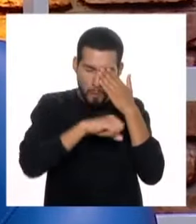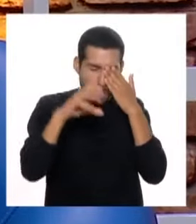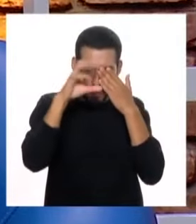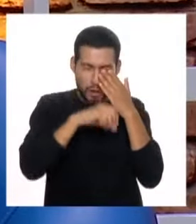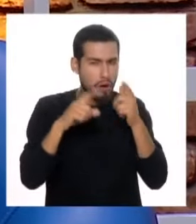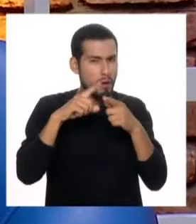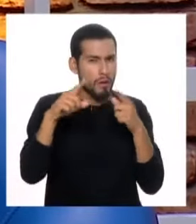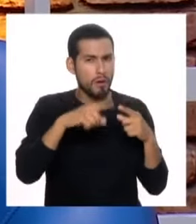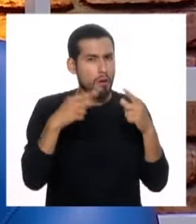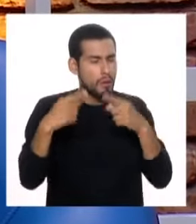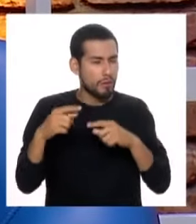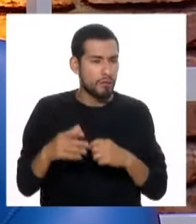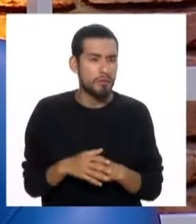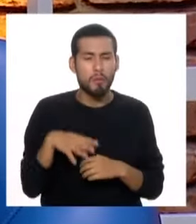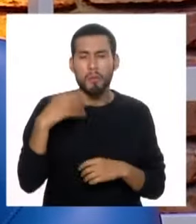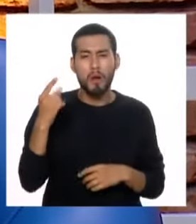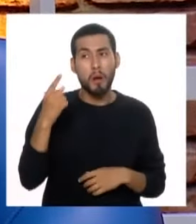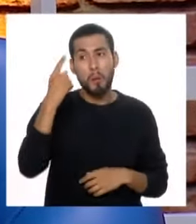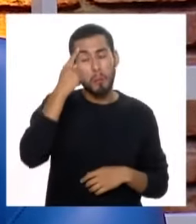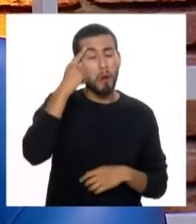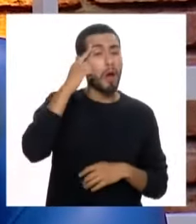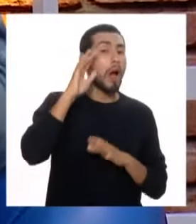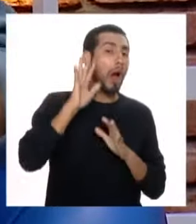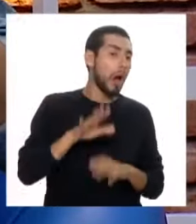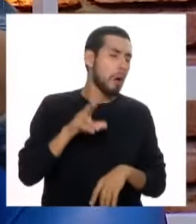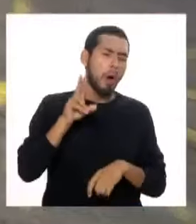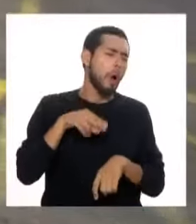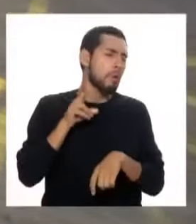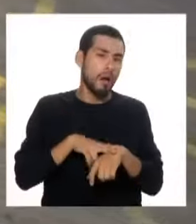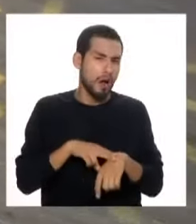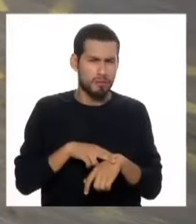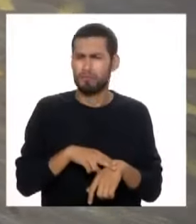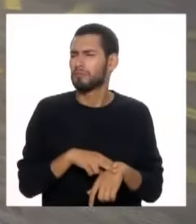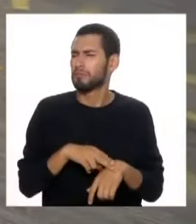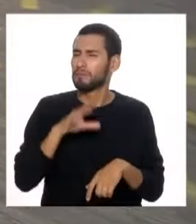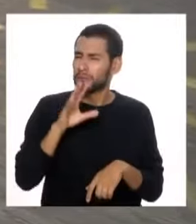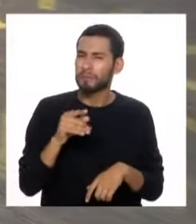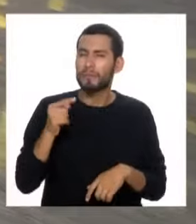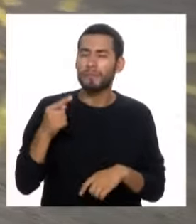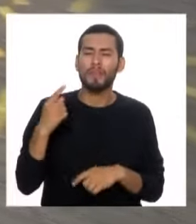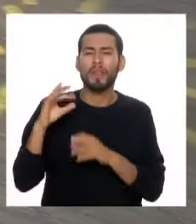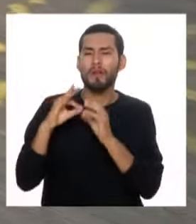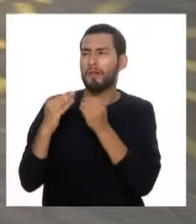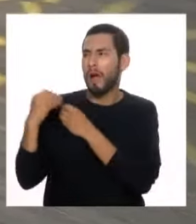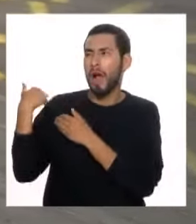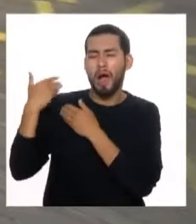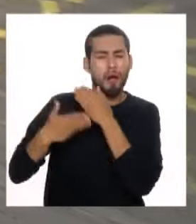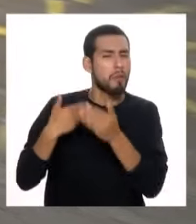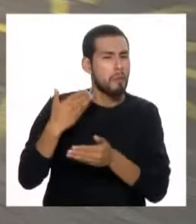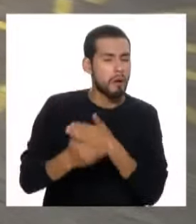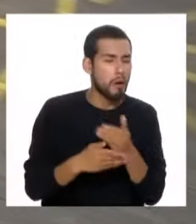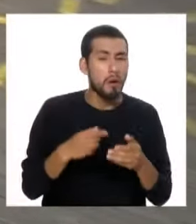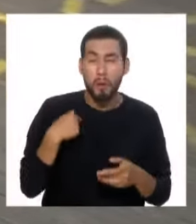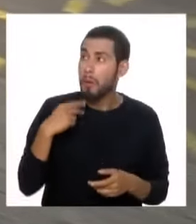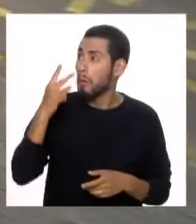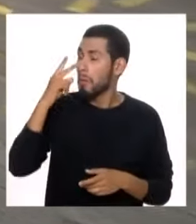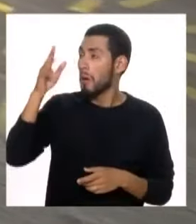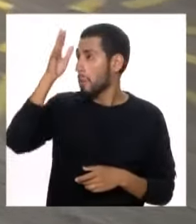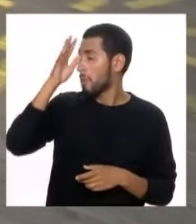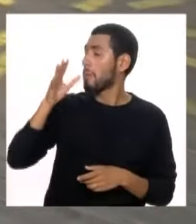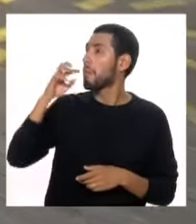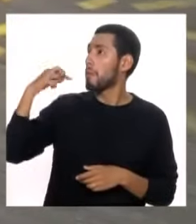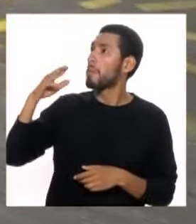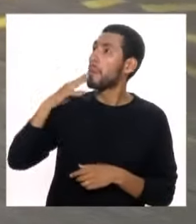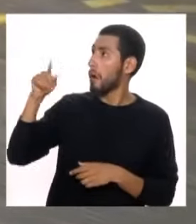que están viviendo. Porque lo aprendieron así, ¿no? Porque, exacto, porque además esto generalmente viene por la familia, esto viene porque vieron a los padres que